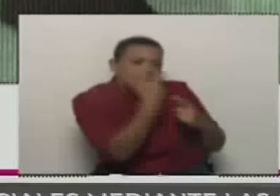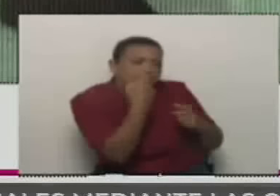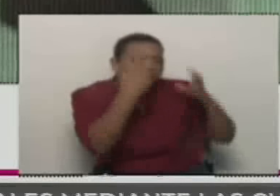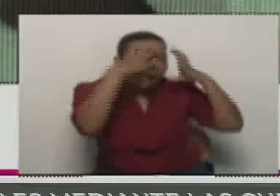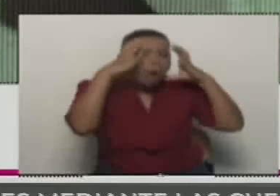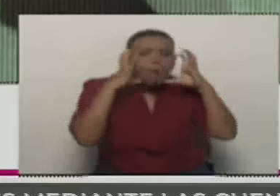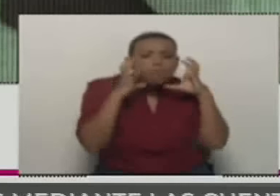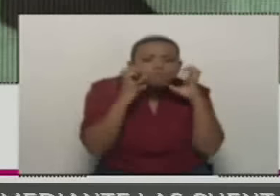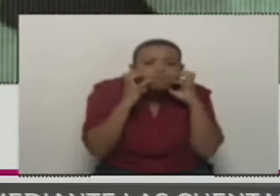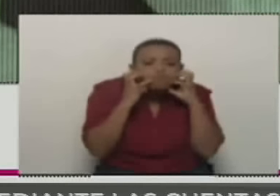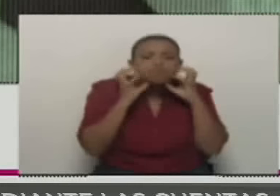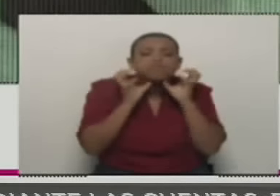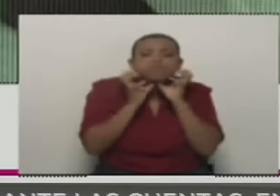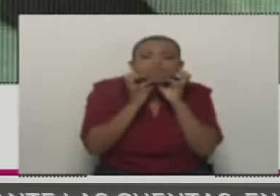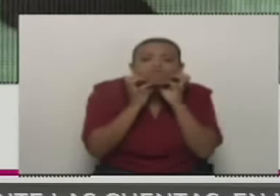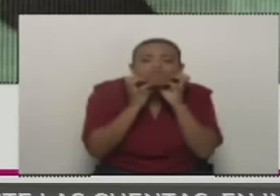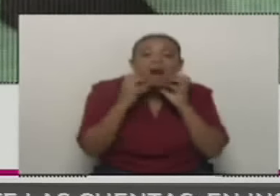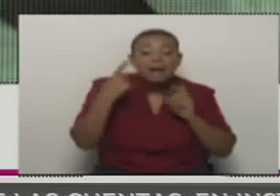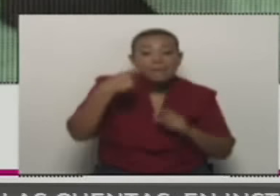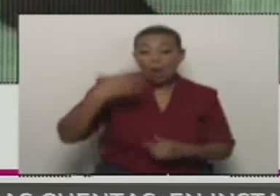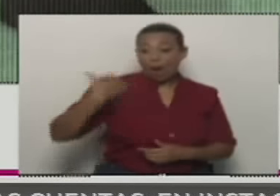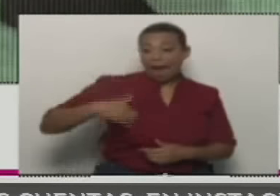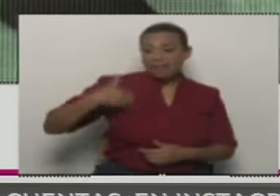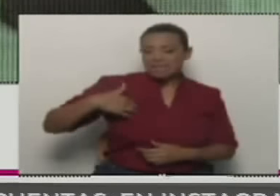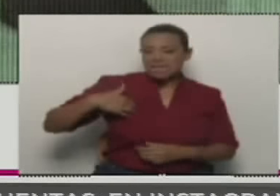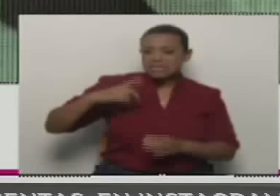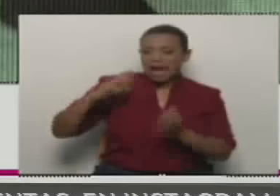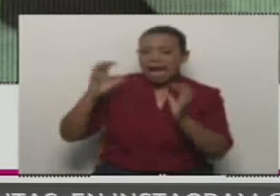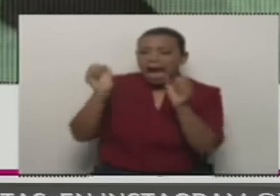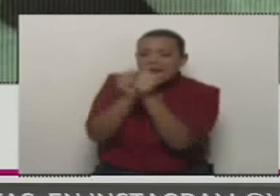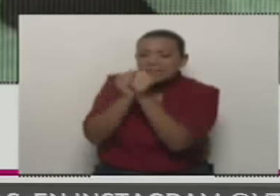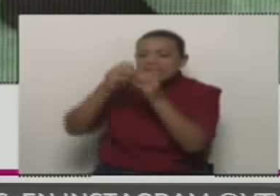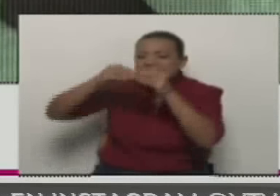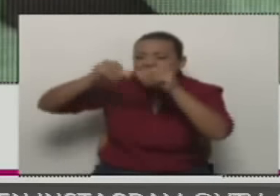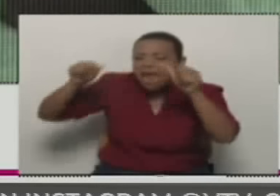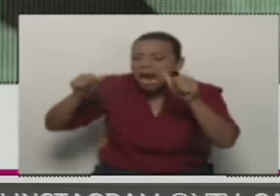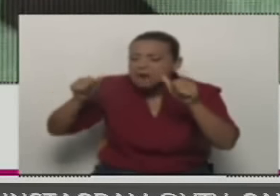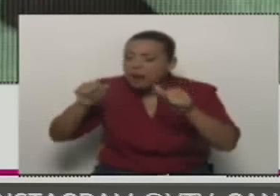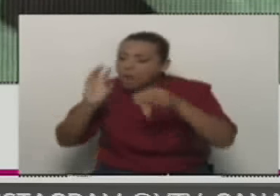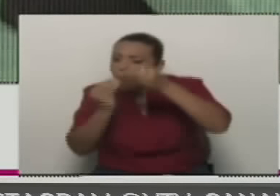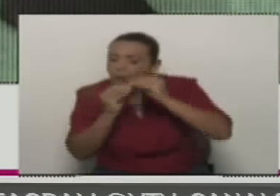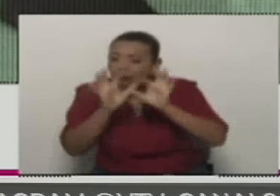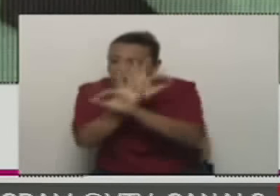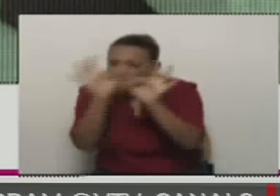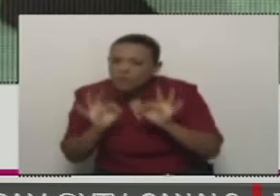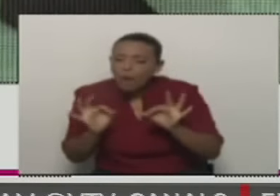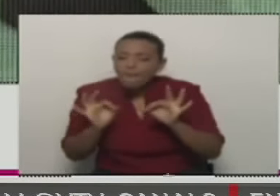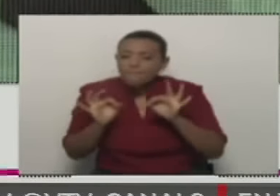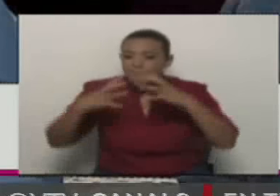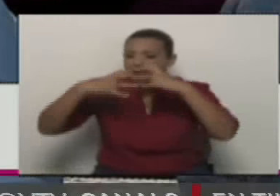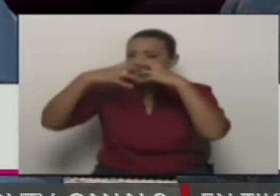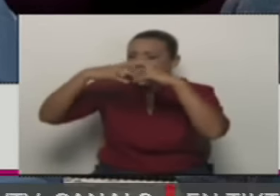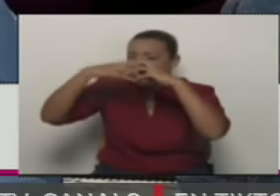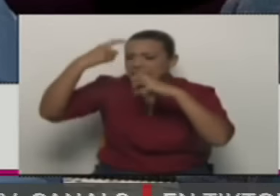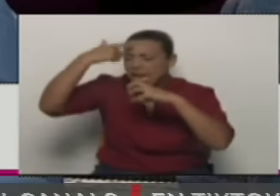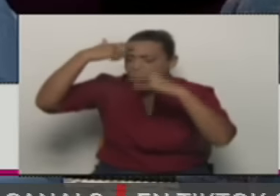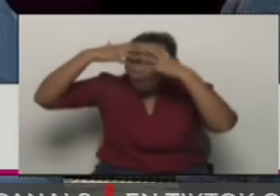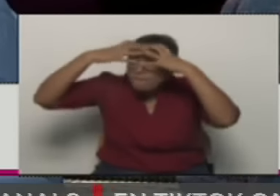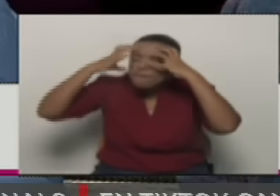Hicieron unas excavaciones en Argentina y consiguieron dos especies, el Homo sapiens,